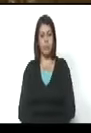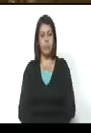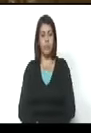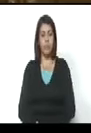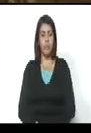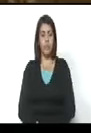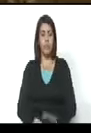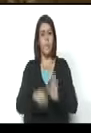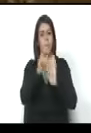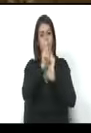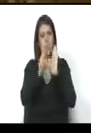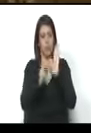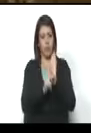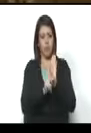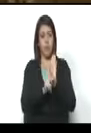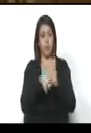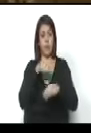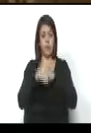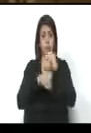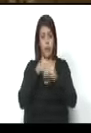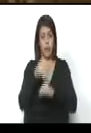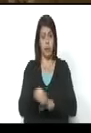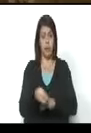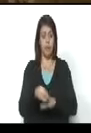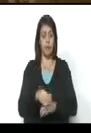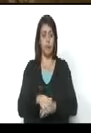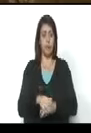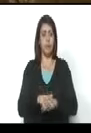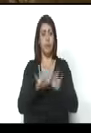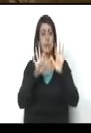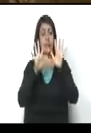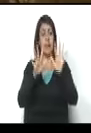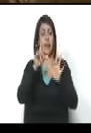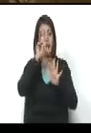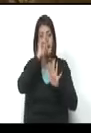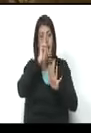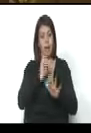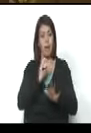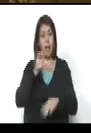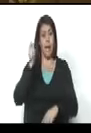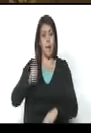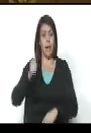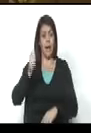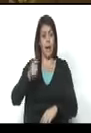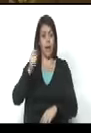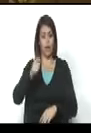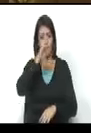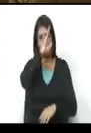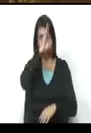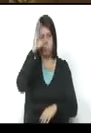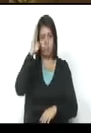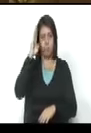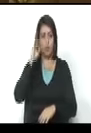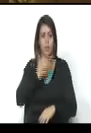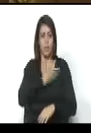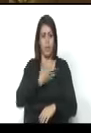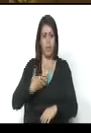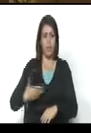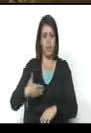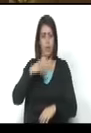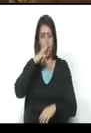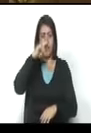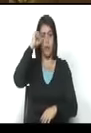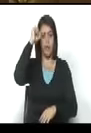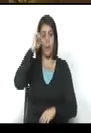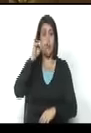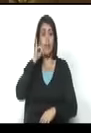En el programa que celebraba el décimo aniversario de Con el Mazo Dando, el hermano presidente Nicolás Maduro